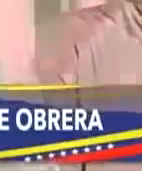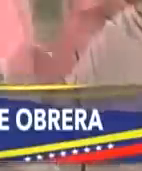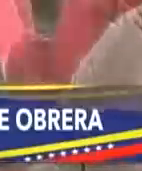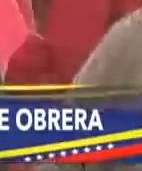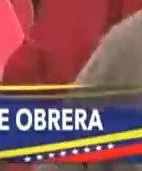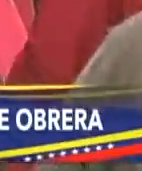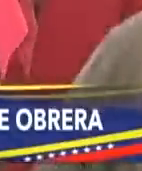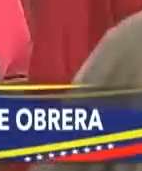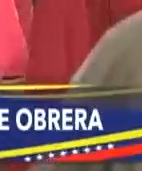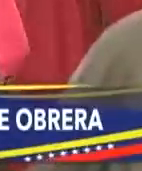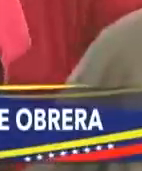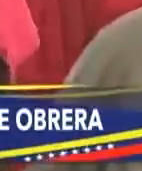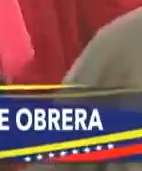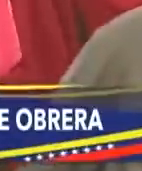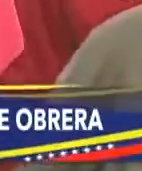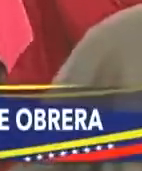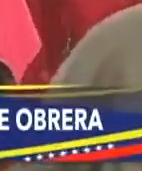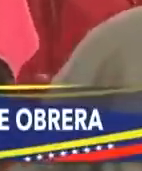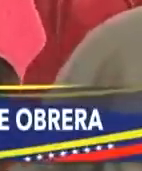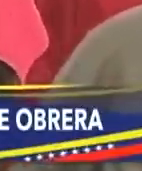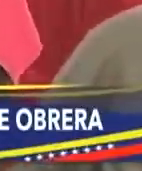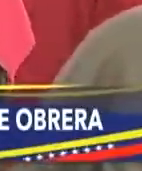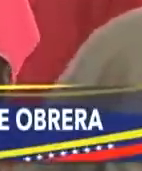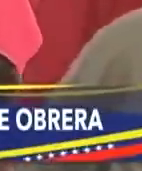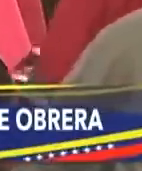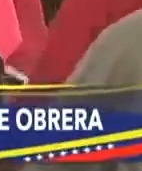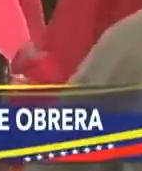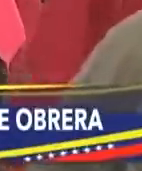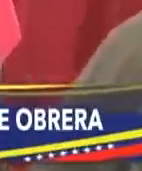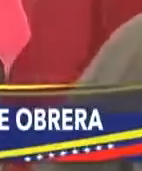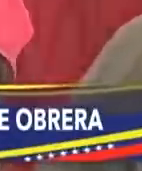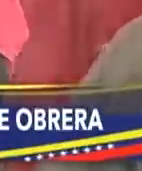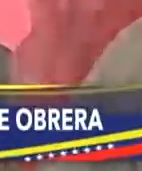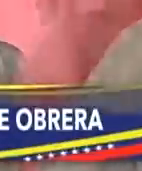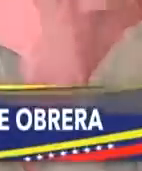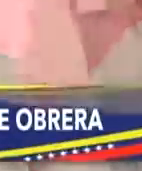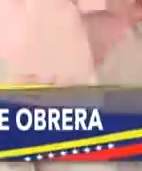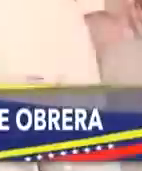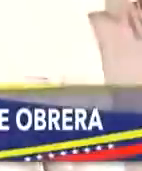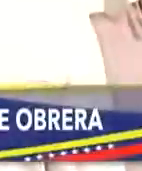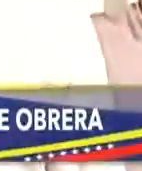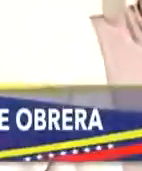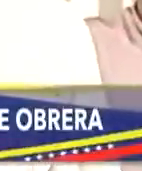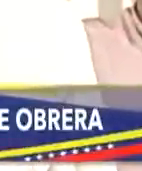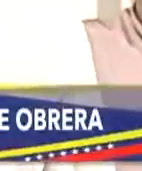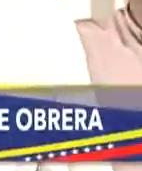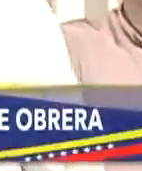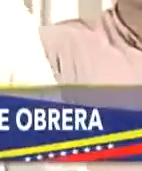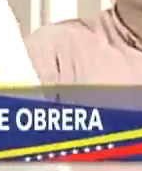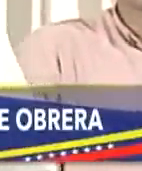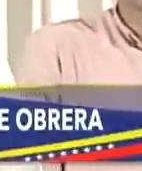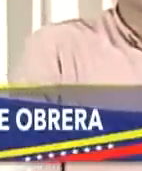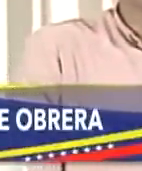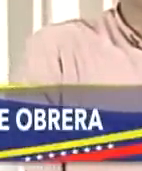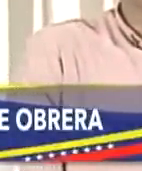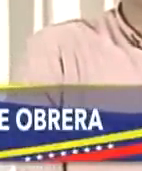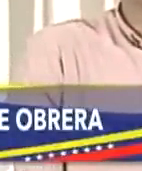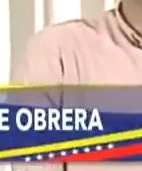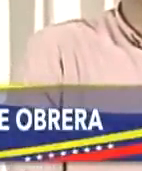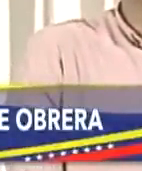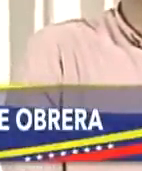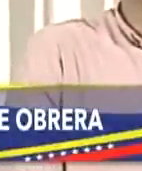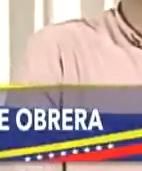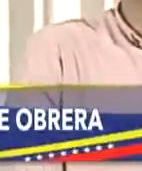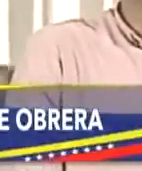el manual del modelo de gestión socialista bolivariano del siglo XXI como primer punto. Así lo detalló en aquella oportunidad